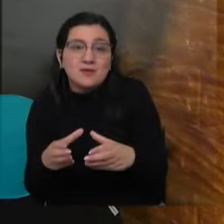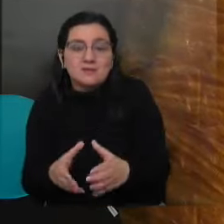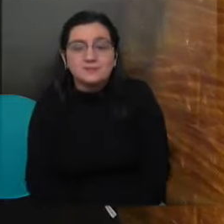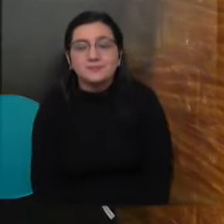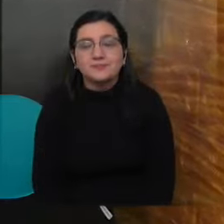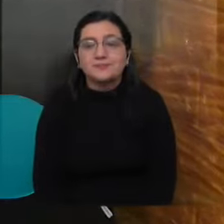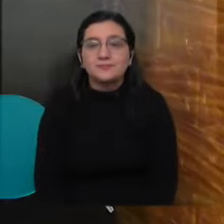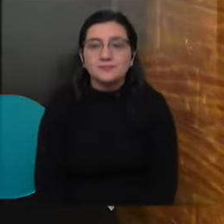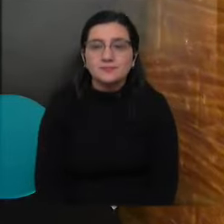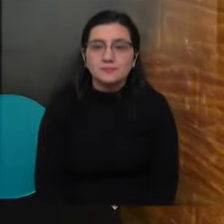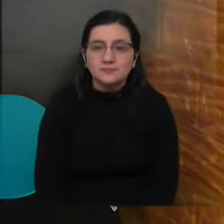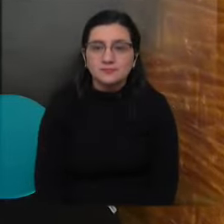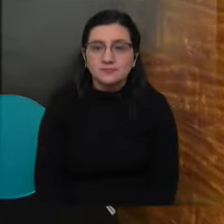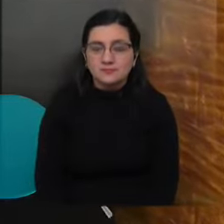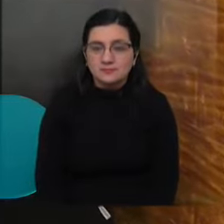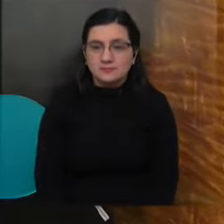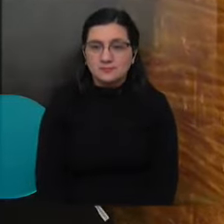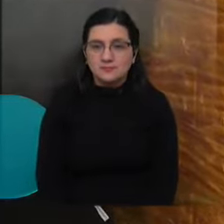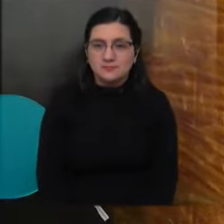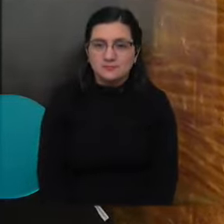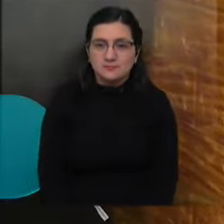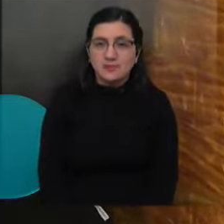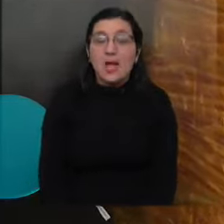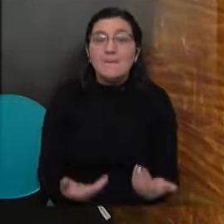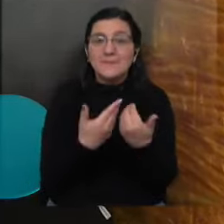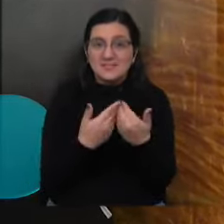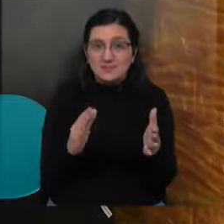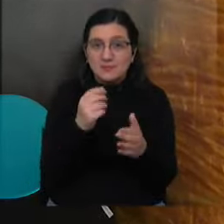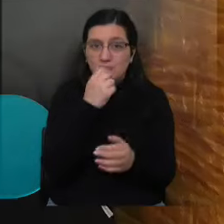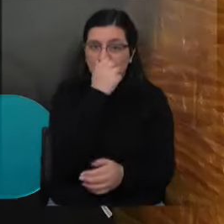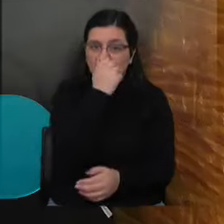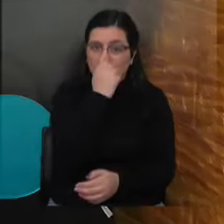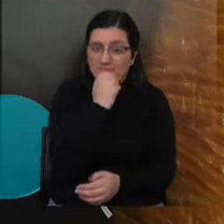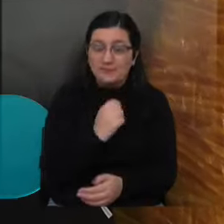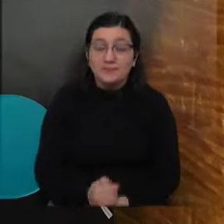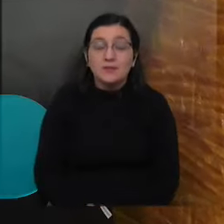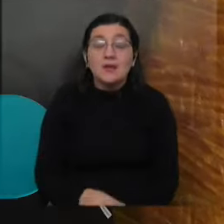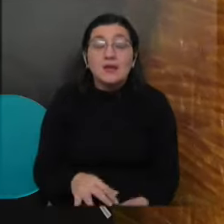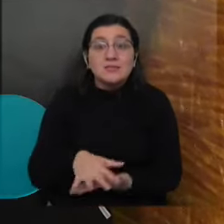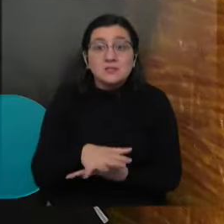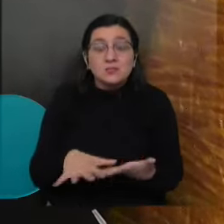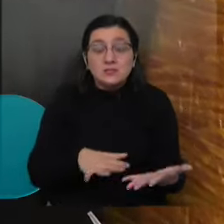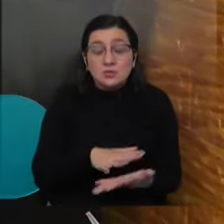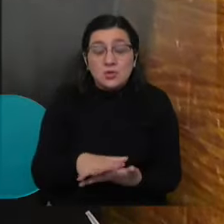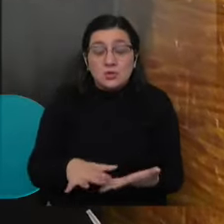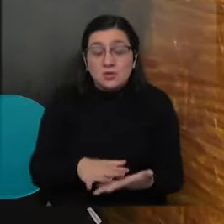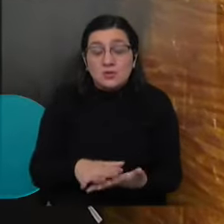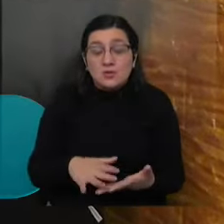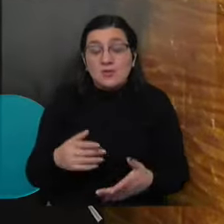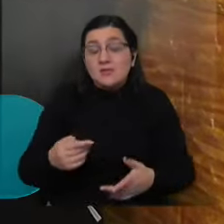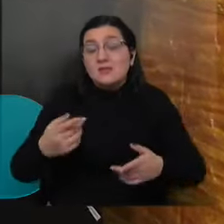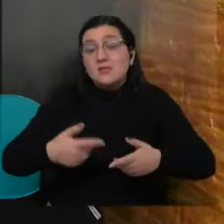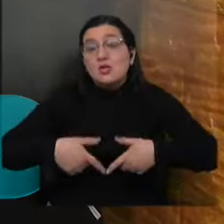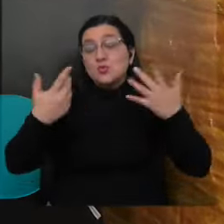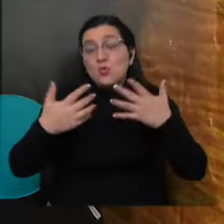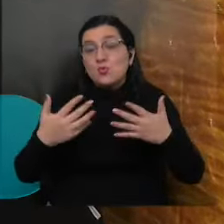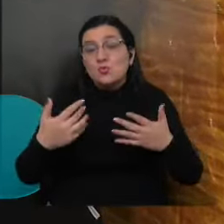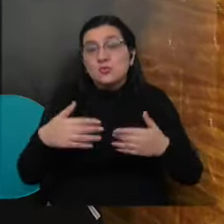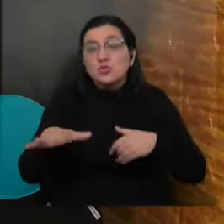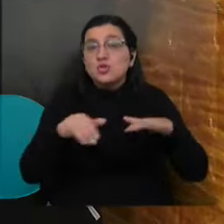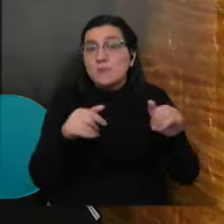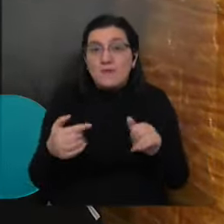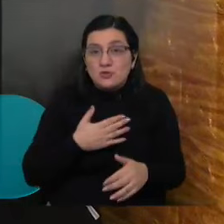profesional sí eh desde al principio Era la situación de poder hacer lo que hablamos siempre los shows con convocatoria propia